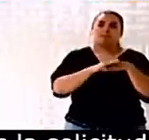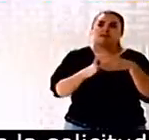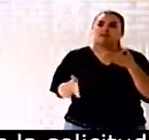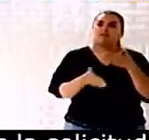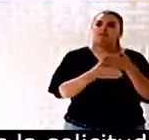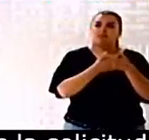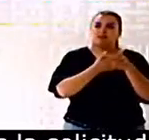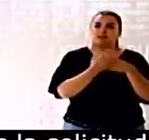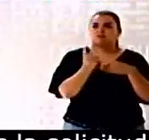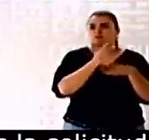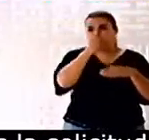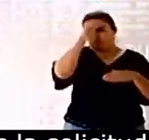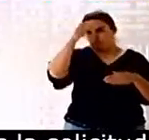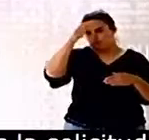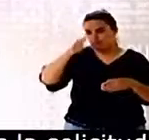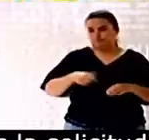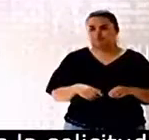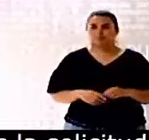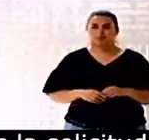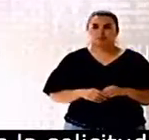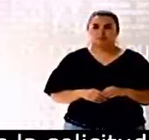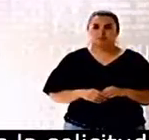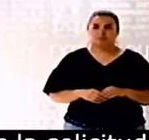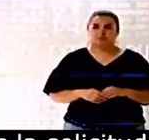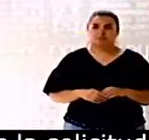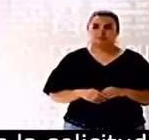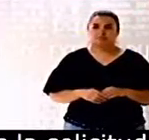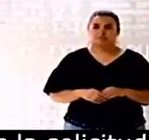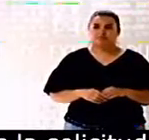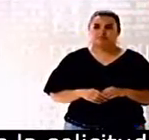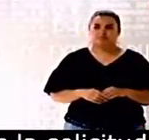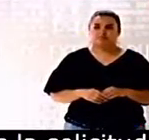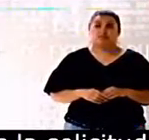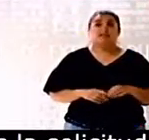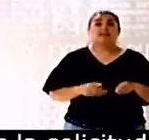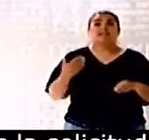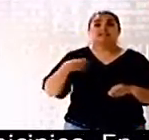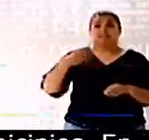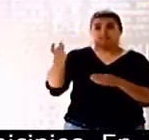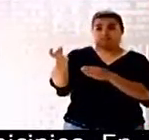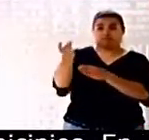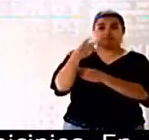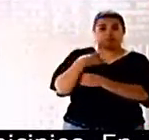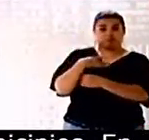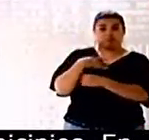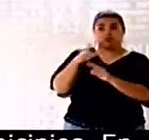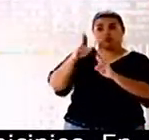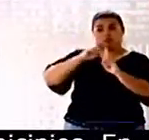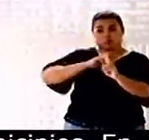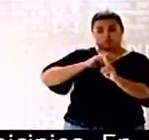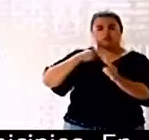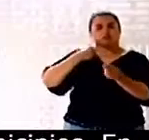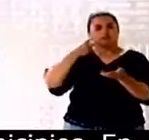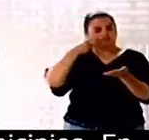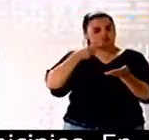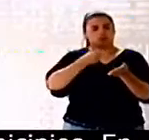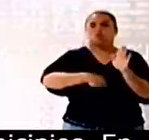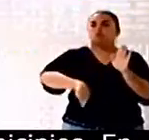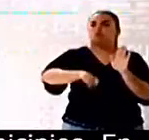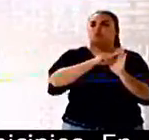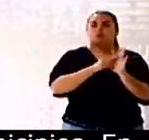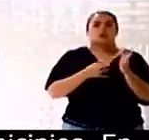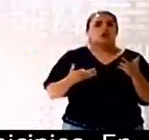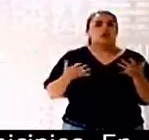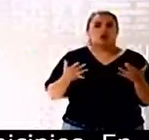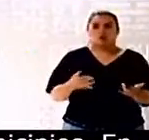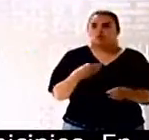perimetral de esos 2 municipios. En cuanto venga esa solicitud, pues seremos todo lo diligente y todo lo rápido que estamos